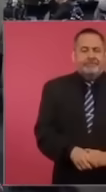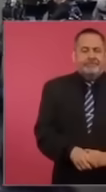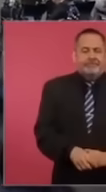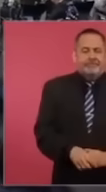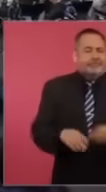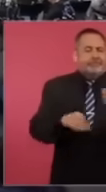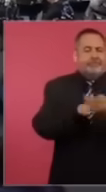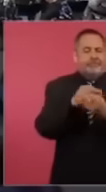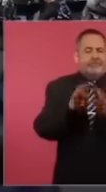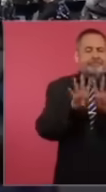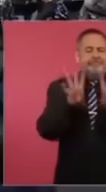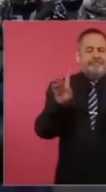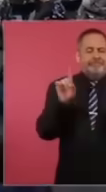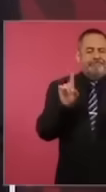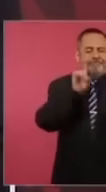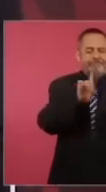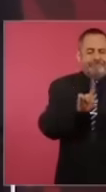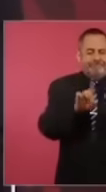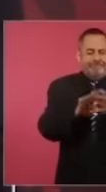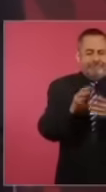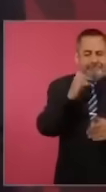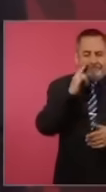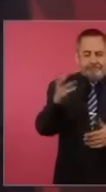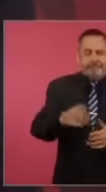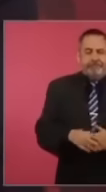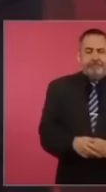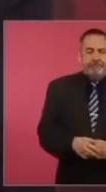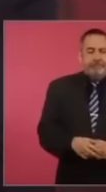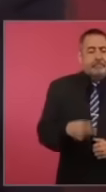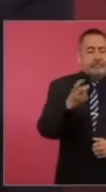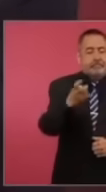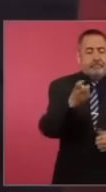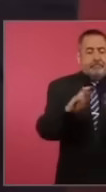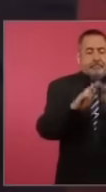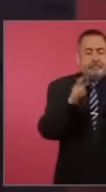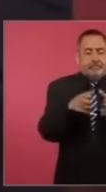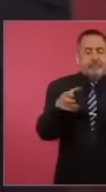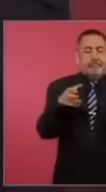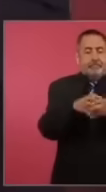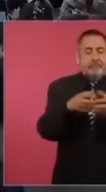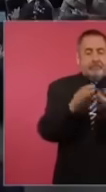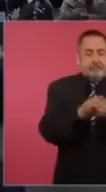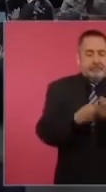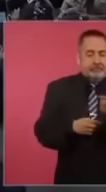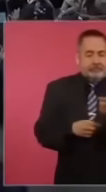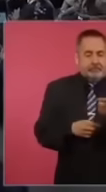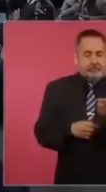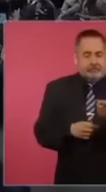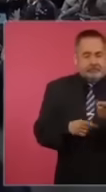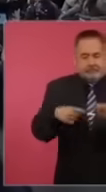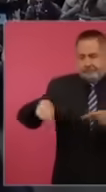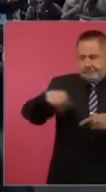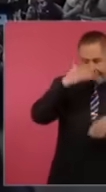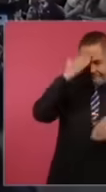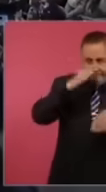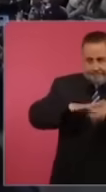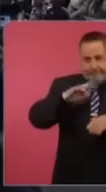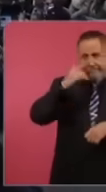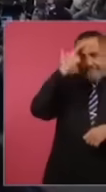A todos ahí. Esta fue una reunión, nada más para refrescar la memoria,